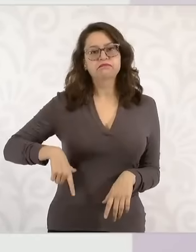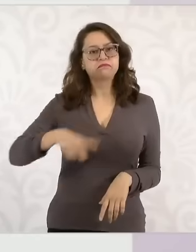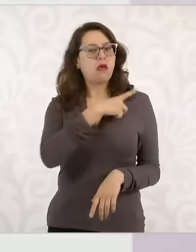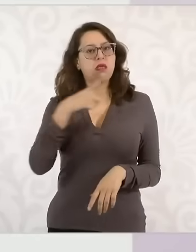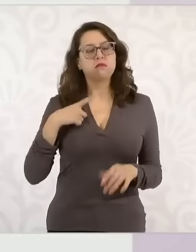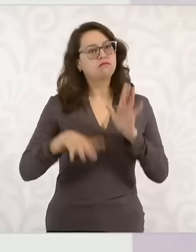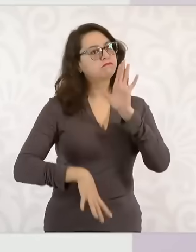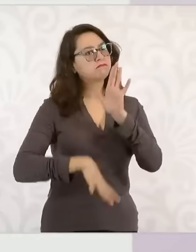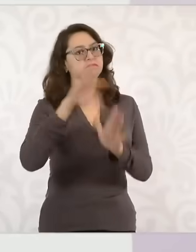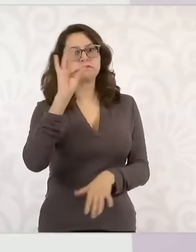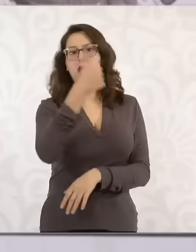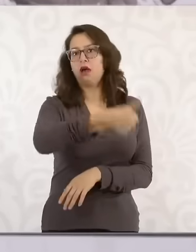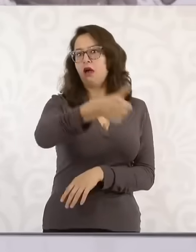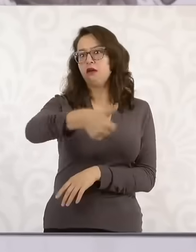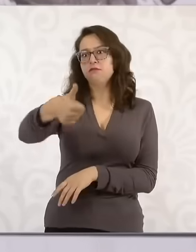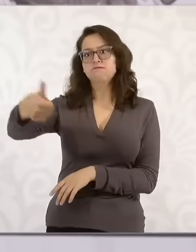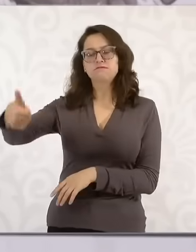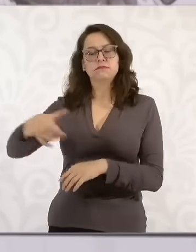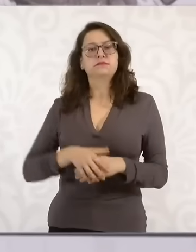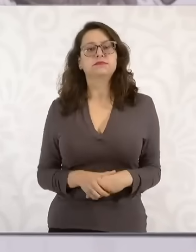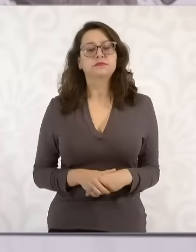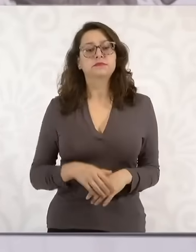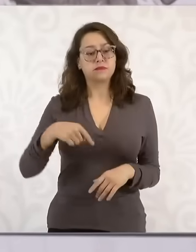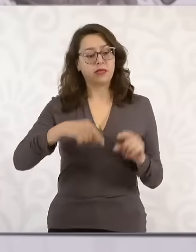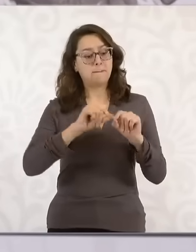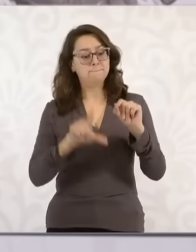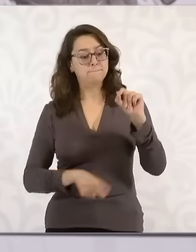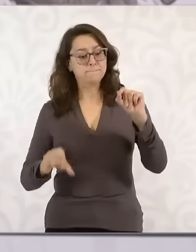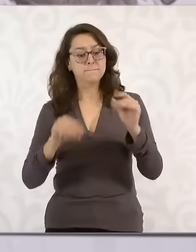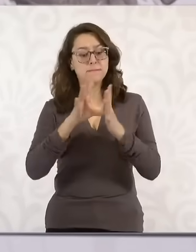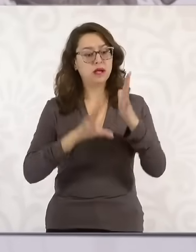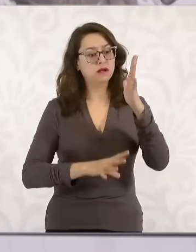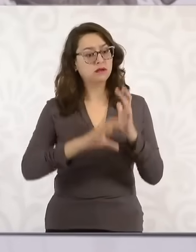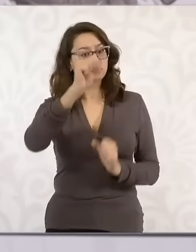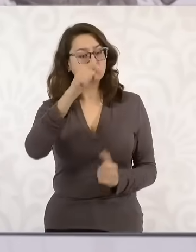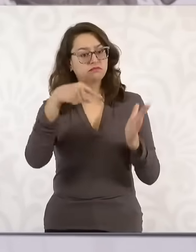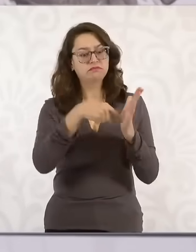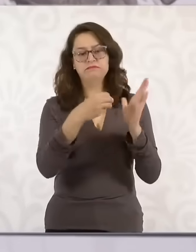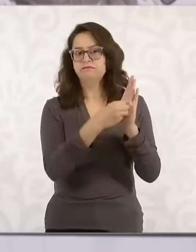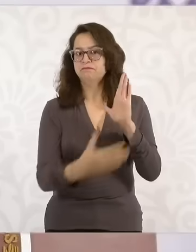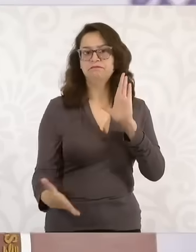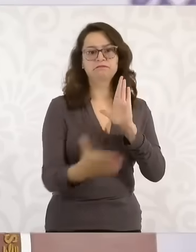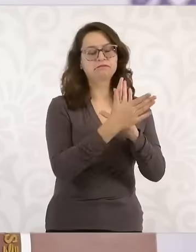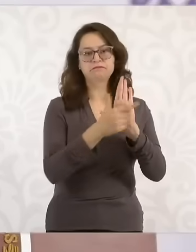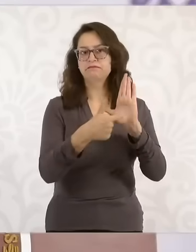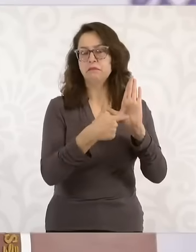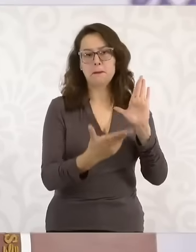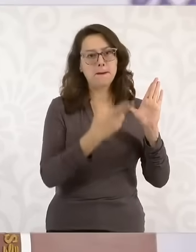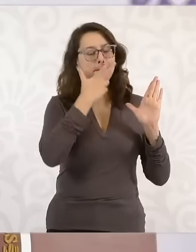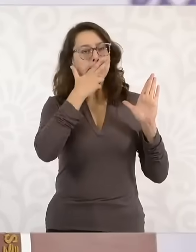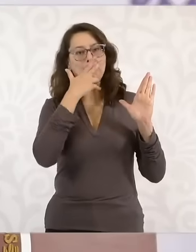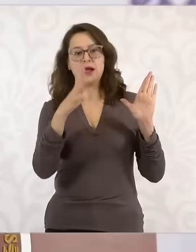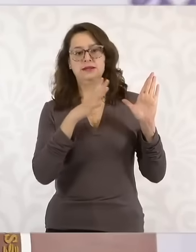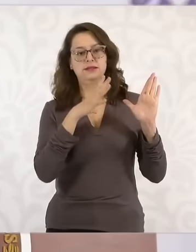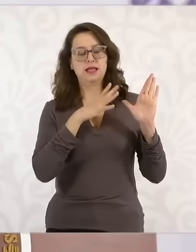Nuestra posición está claramente consagrada en la Constitución de los Estados Unidos mexicanos, pero no es solo un